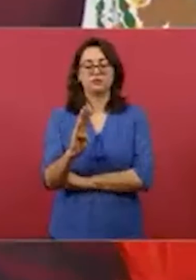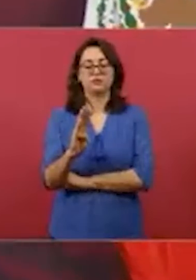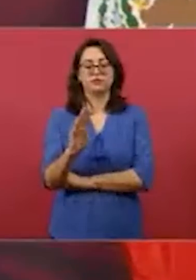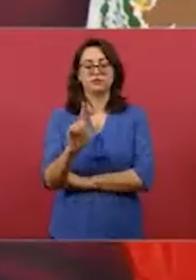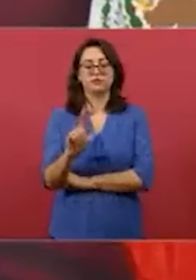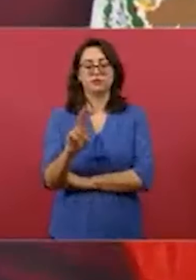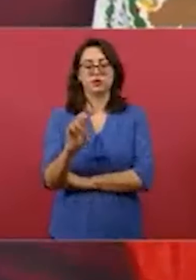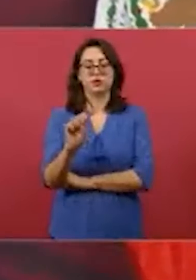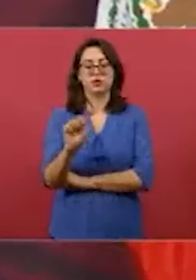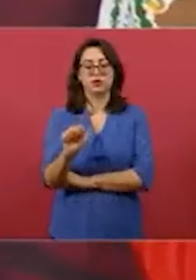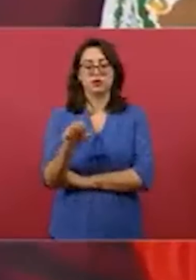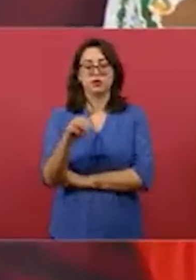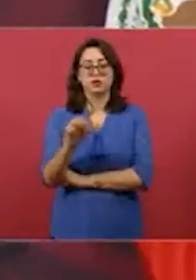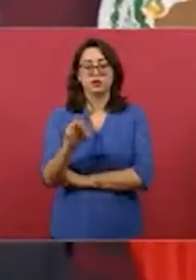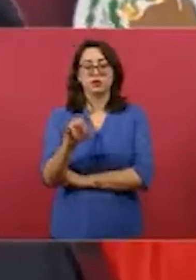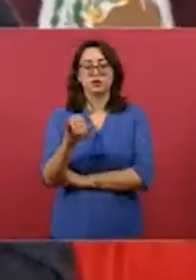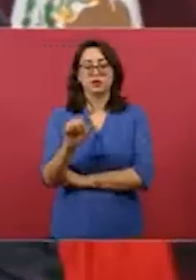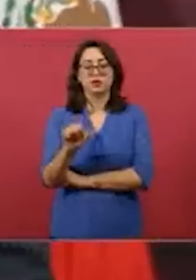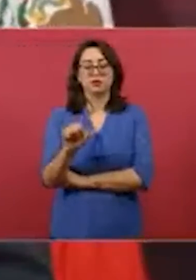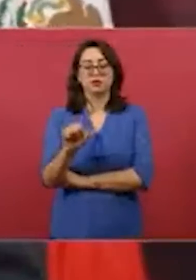Luisa María